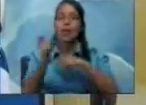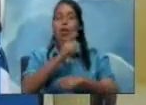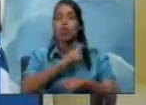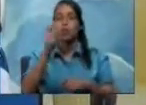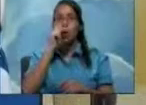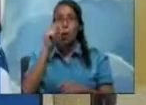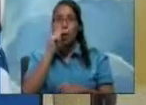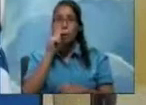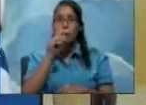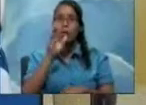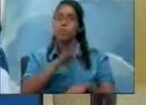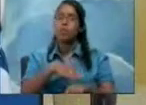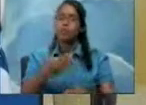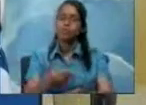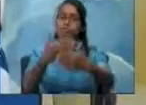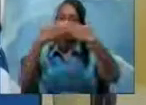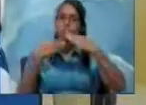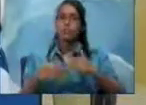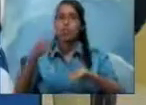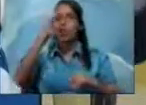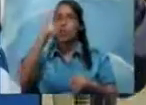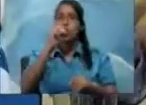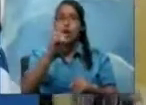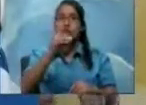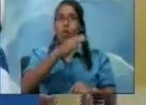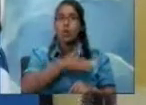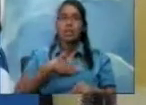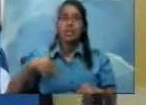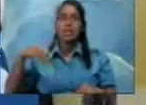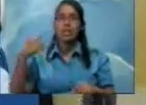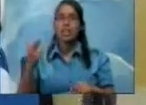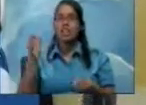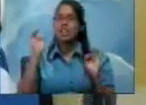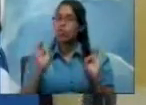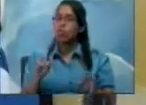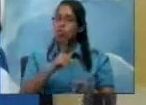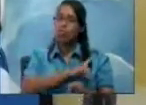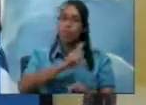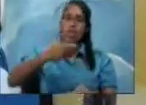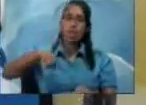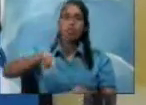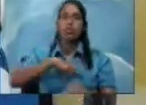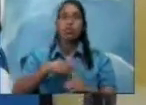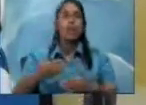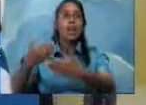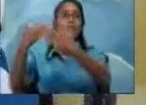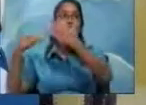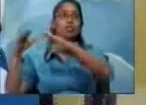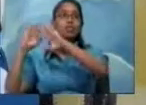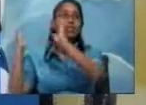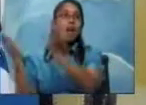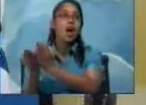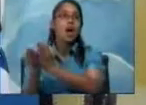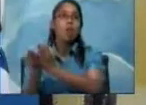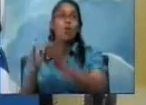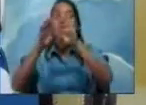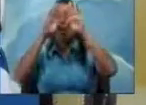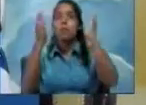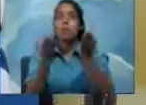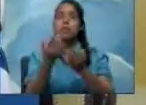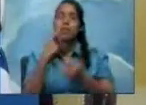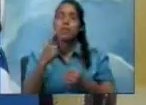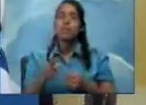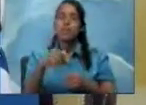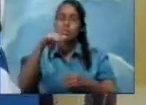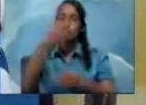por qué has retrocedido Dios no quiere que ni ninguno de nosotros retrocedamos la Biblia dice que el que pone la